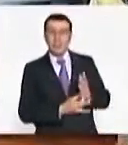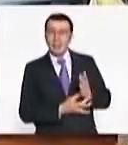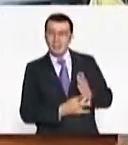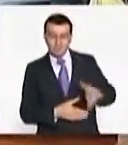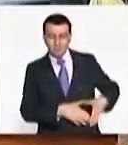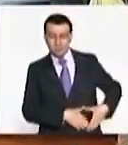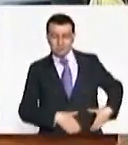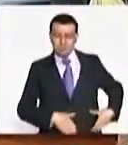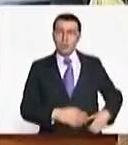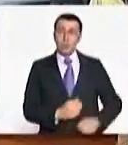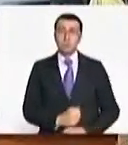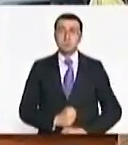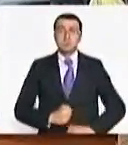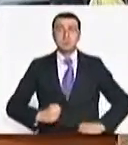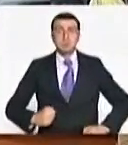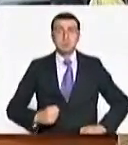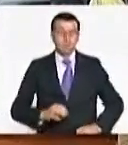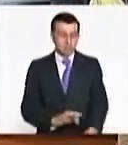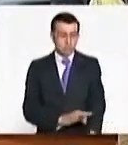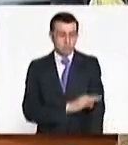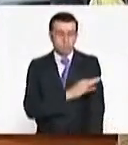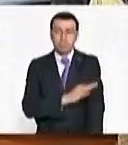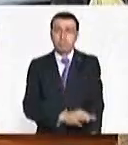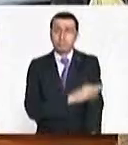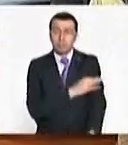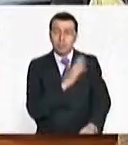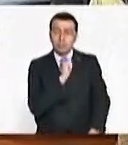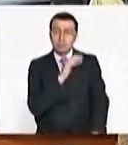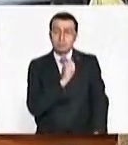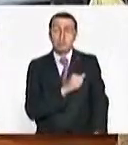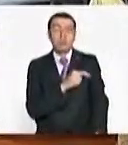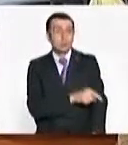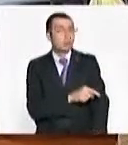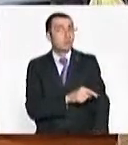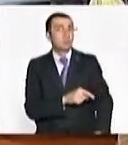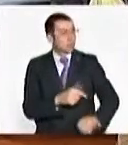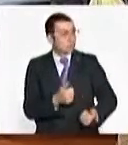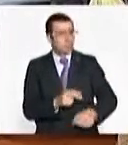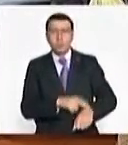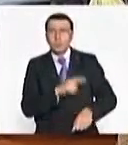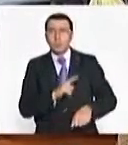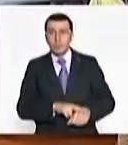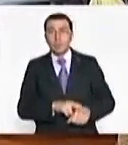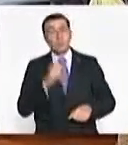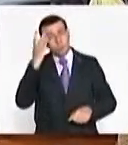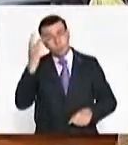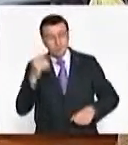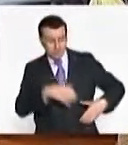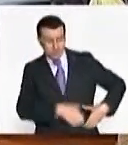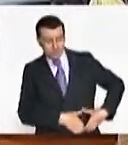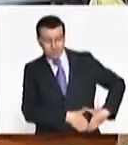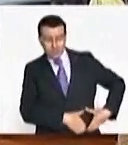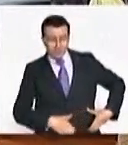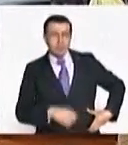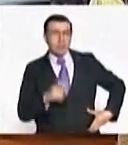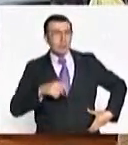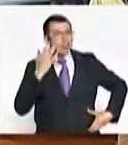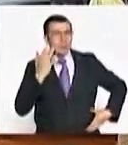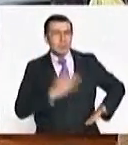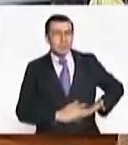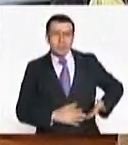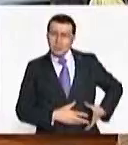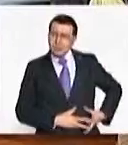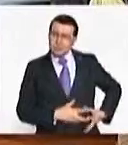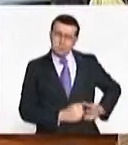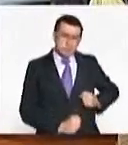obesidad y inicialmente con el colesterol normal, porque es el hígado el que está entrando al rescate. Pobrecito el hígado, encima de que tiene que detoxificar, no hacer funciones digestivas, ahora tiene